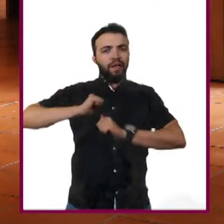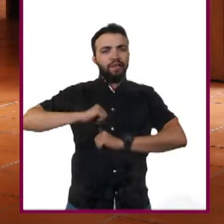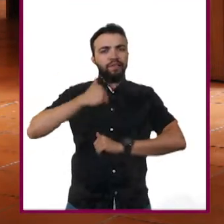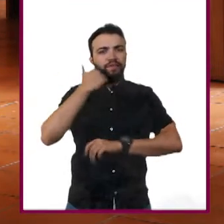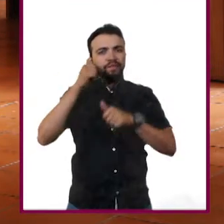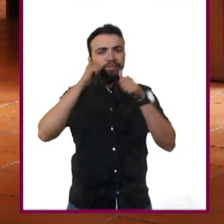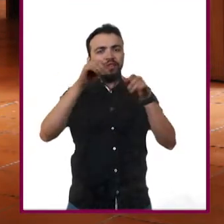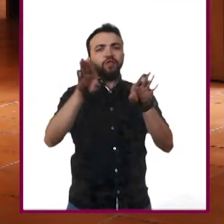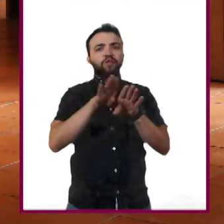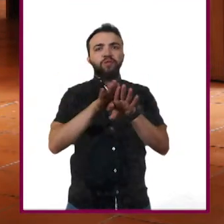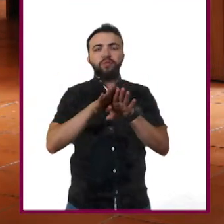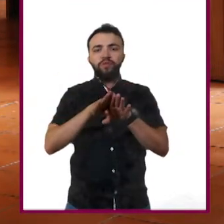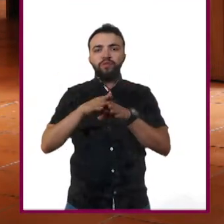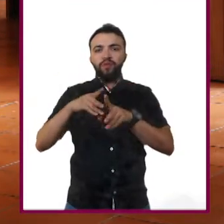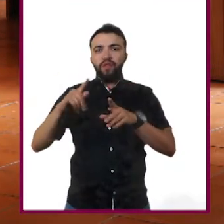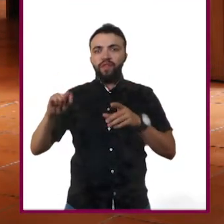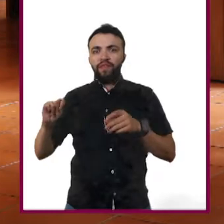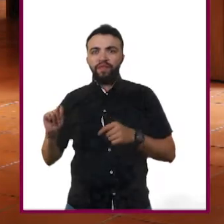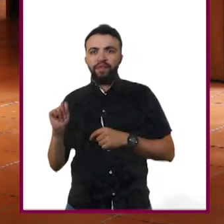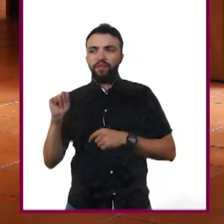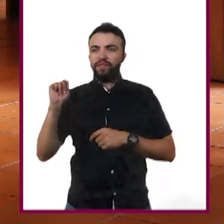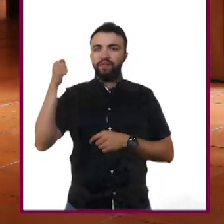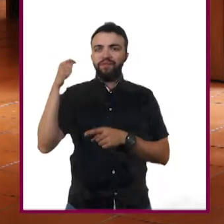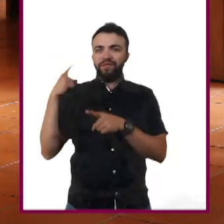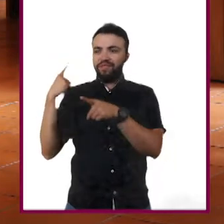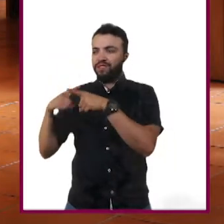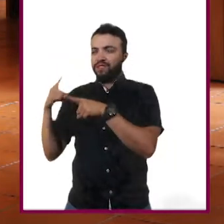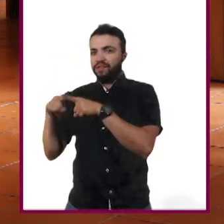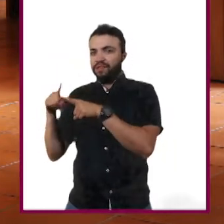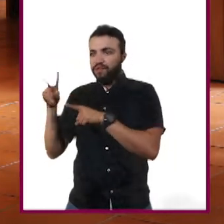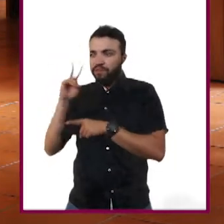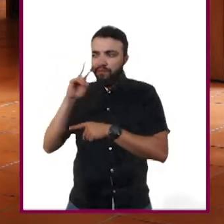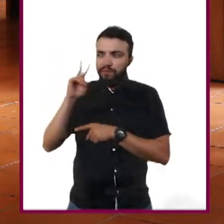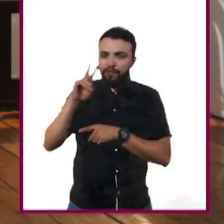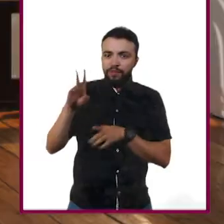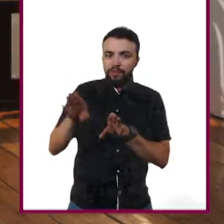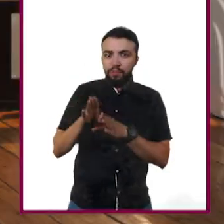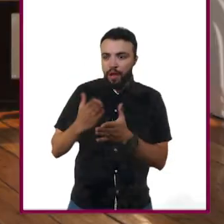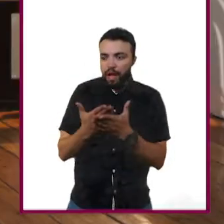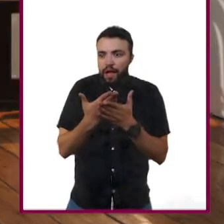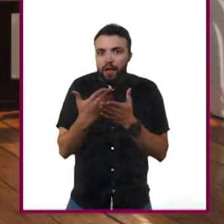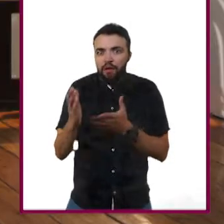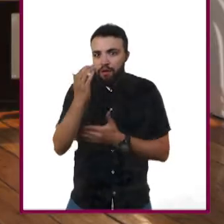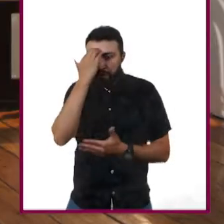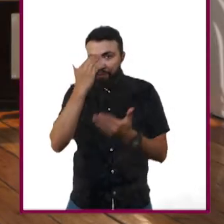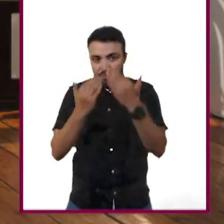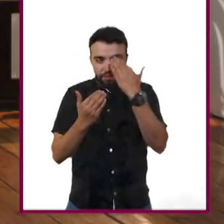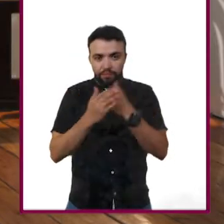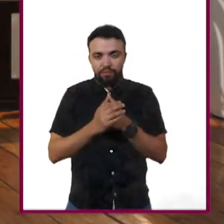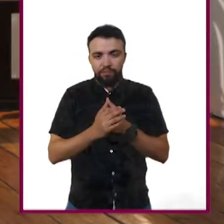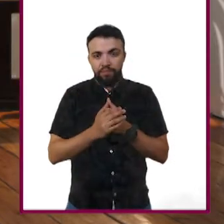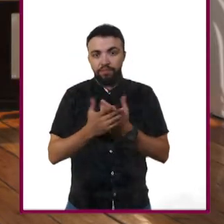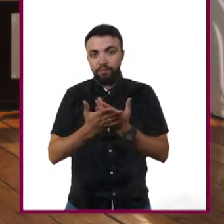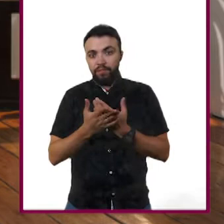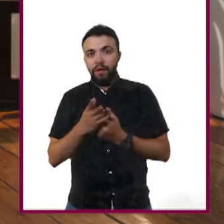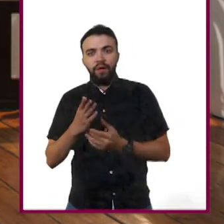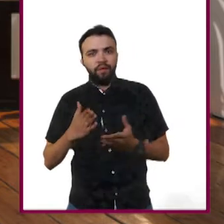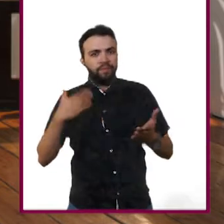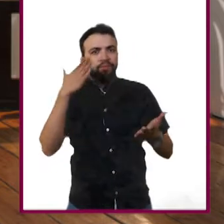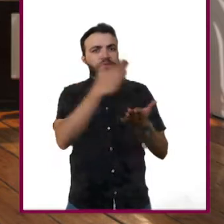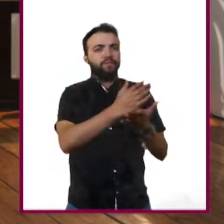a reconstruir tecnologías del pasado para poderlas leer desde nuestro presente. Pues no se diga más, vamos al estudio de Tania